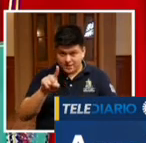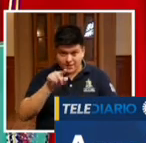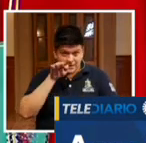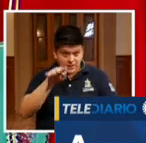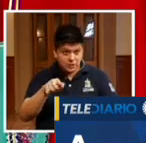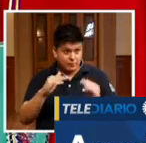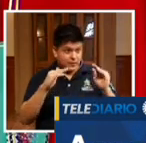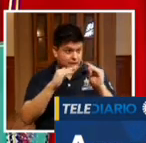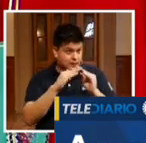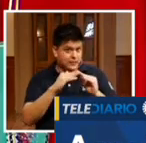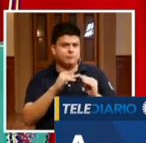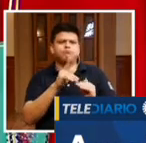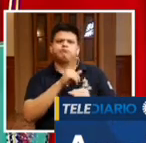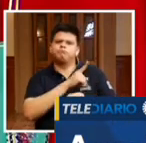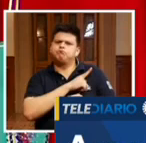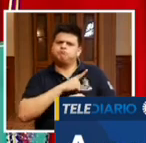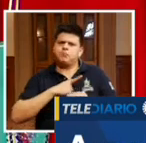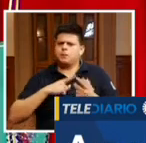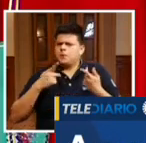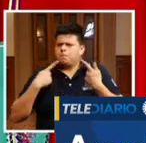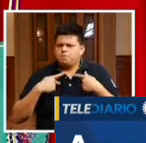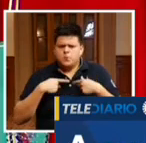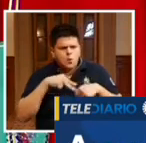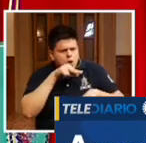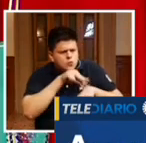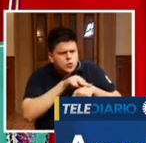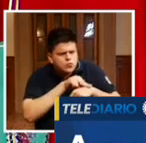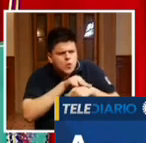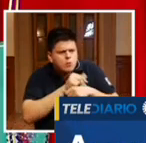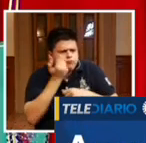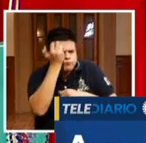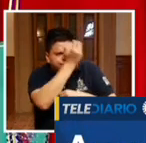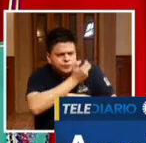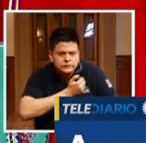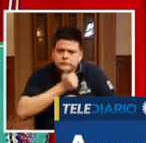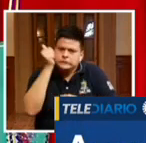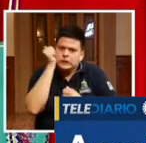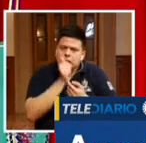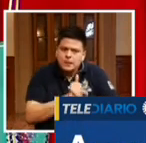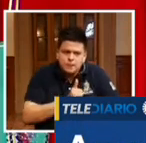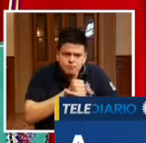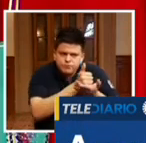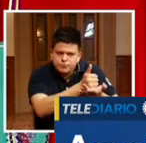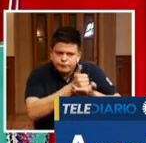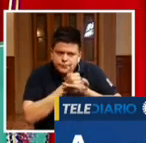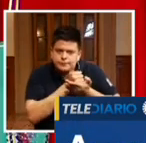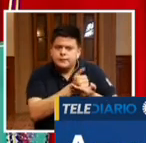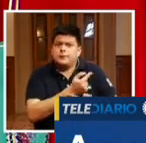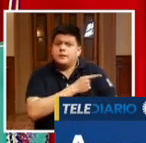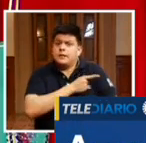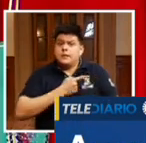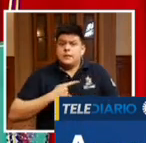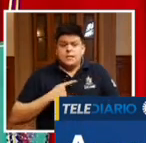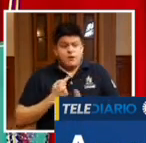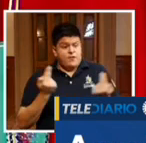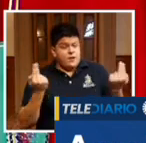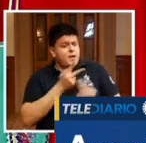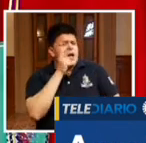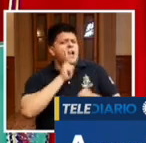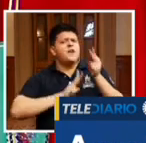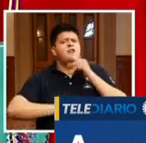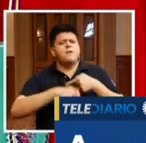estar monitoreado muy estrechamente por un médico. Y tienes que tener lo necesario para